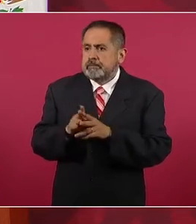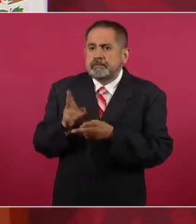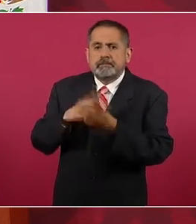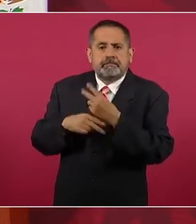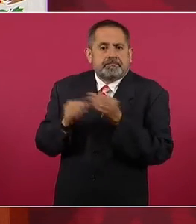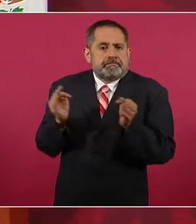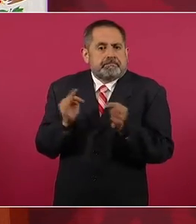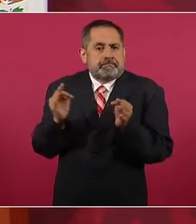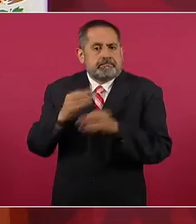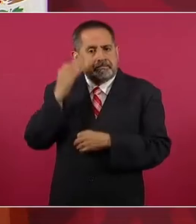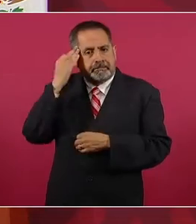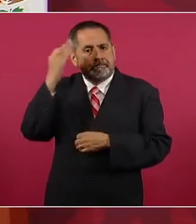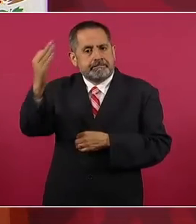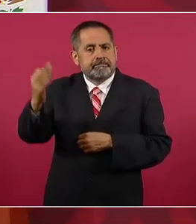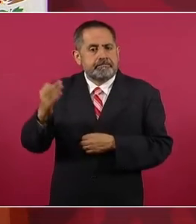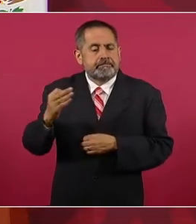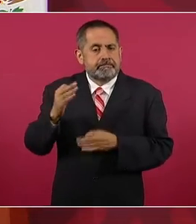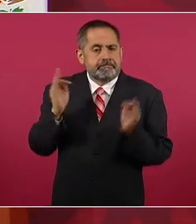¿Cómo